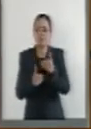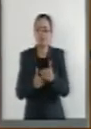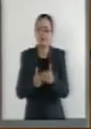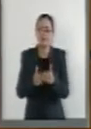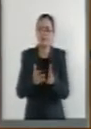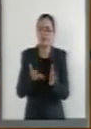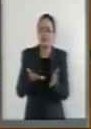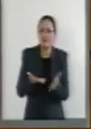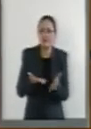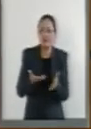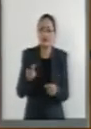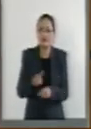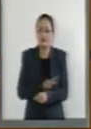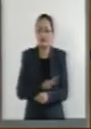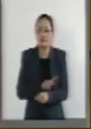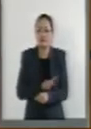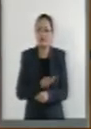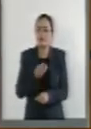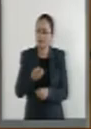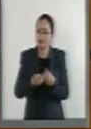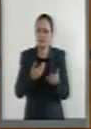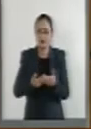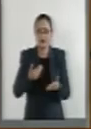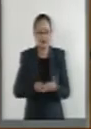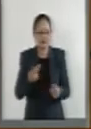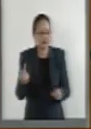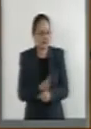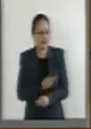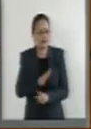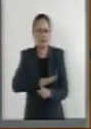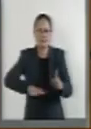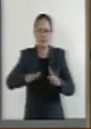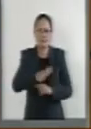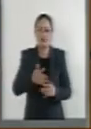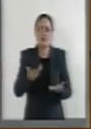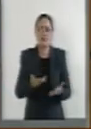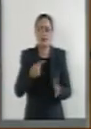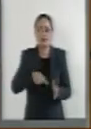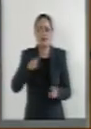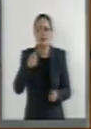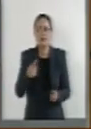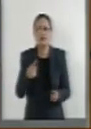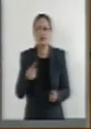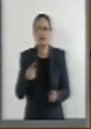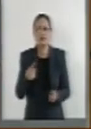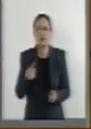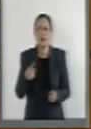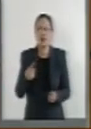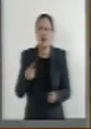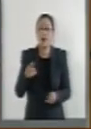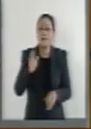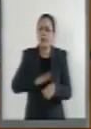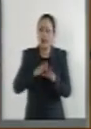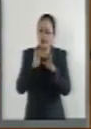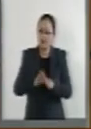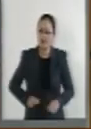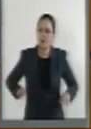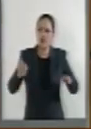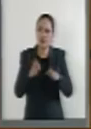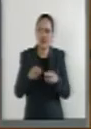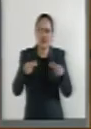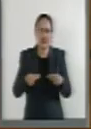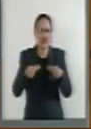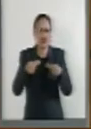llevaron tan lejos como hasta ahora para que uno de los grandes negocios sea